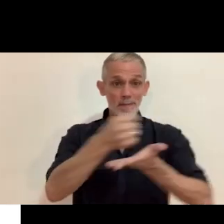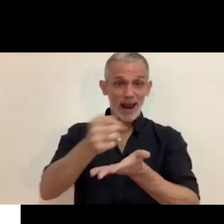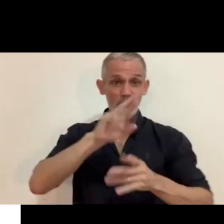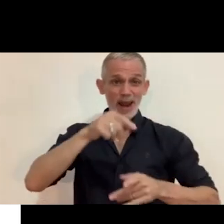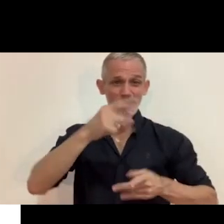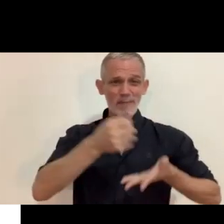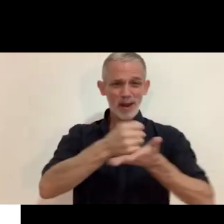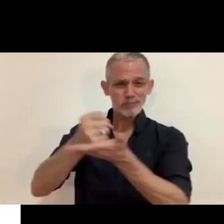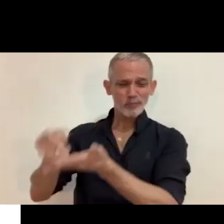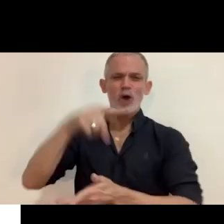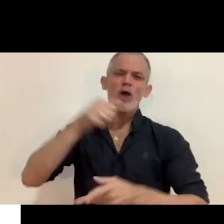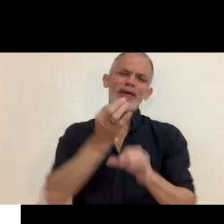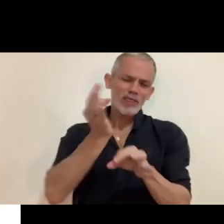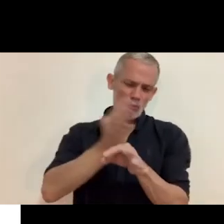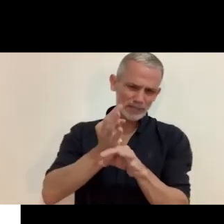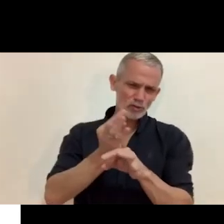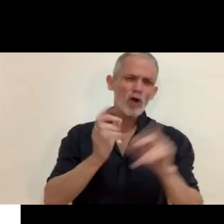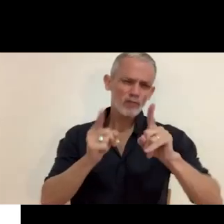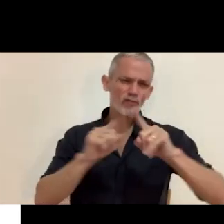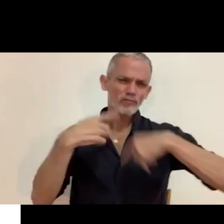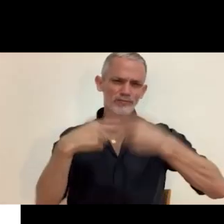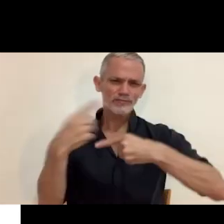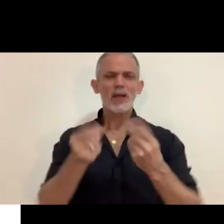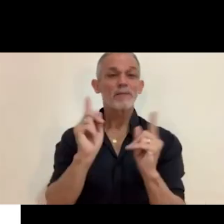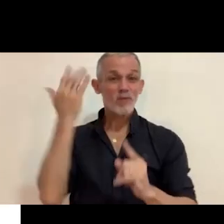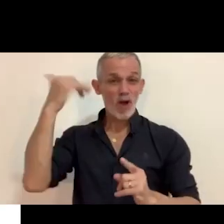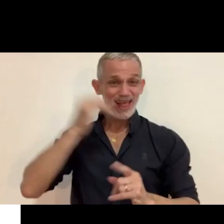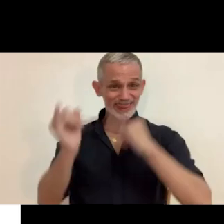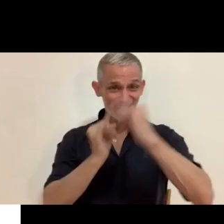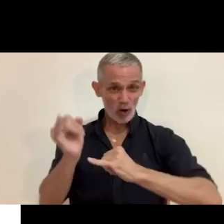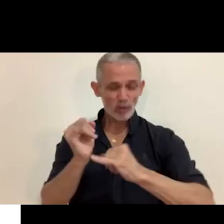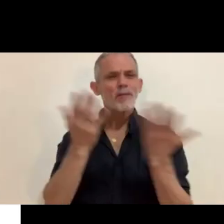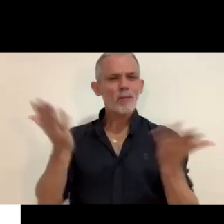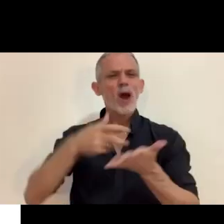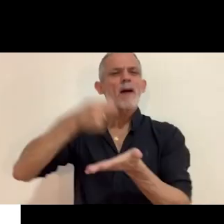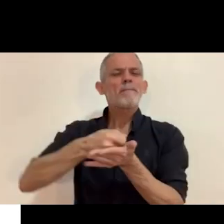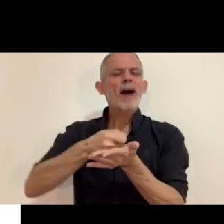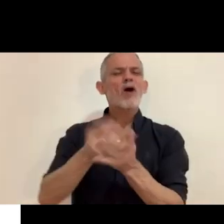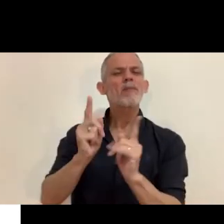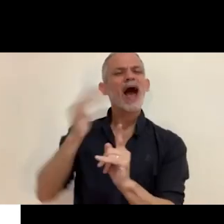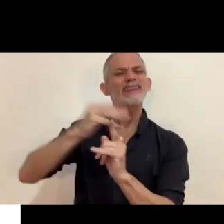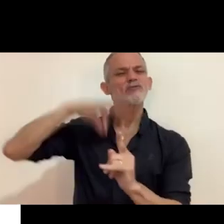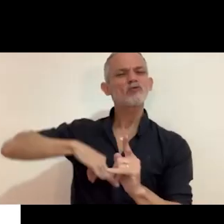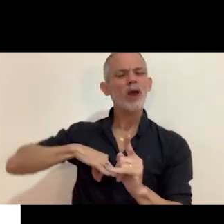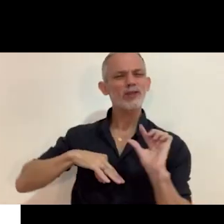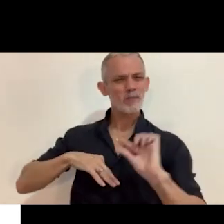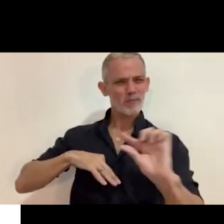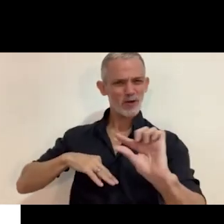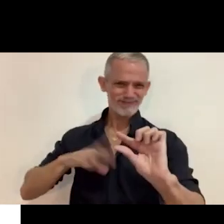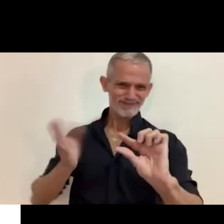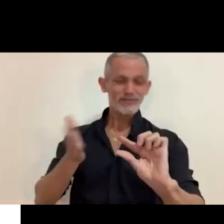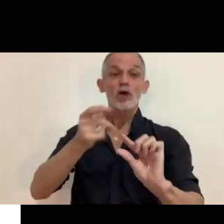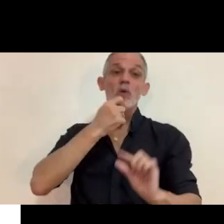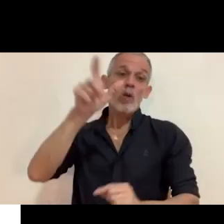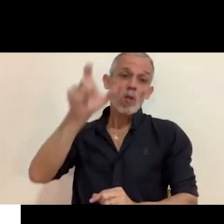educativos que hoy continuaría percibiendo, como les mencionara, como pago a cuenta de la remuneración. Es decir, que si una persona